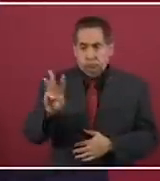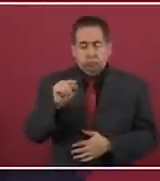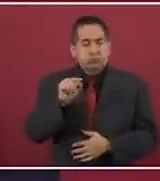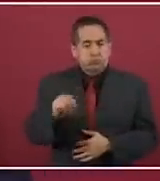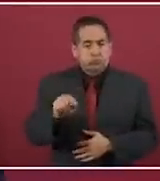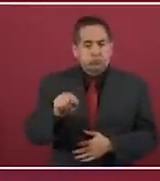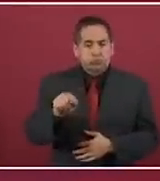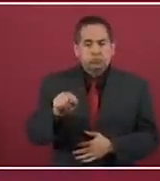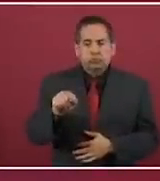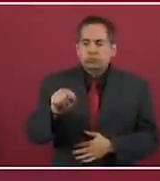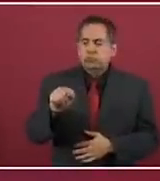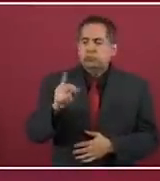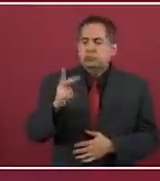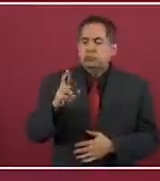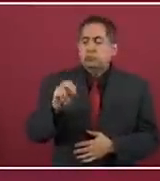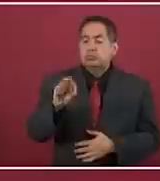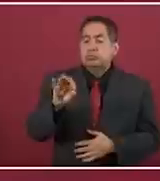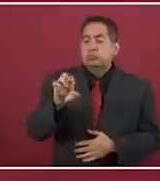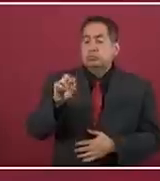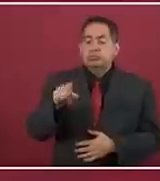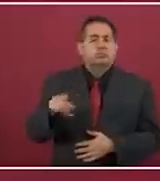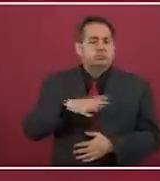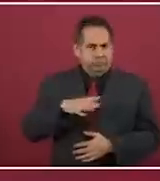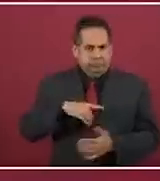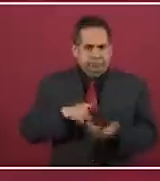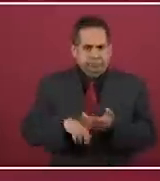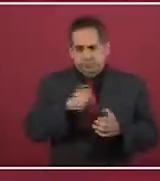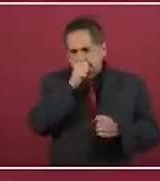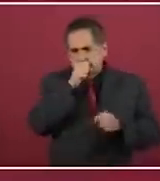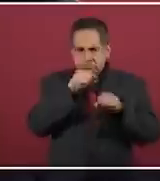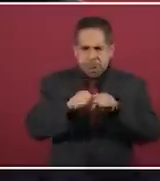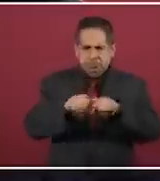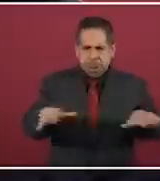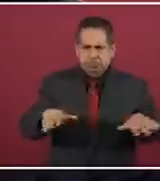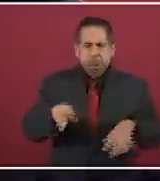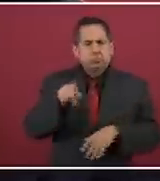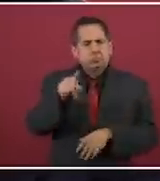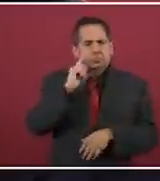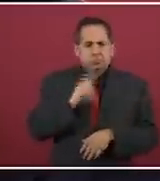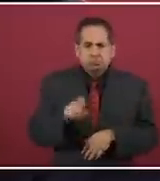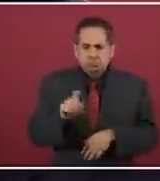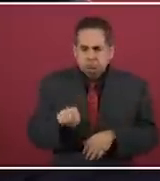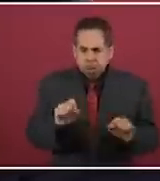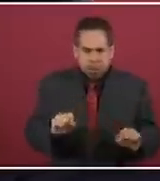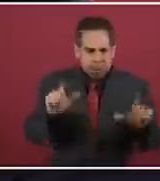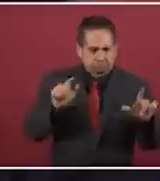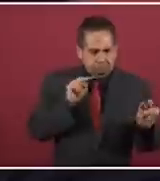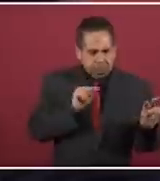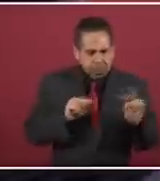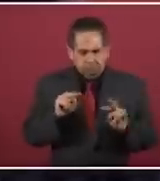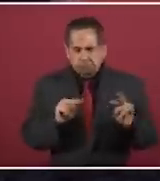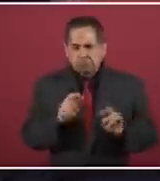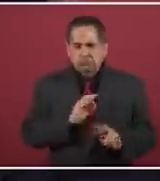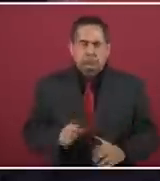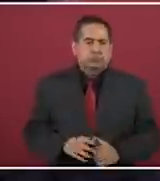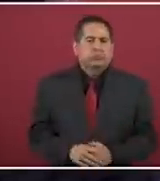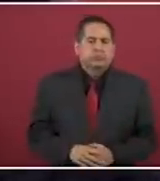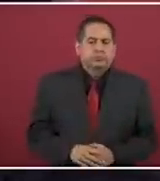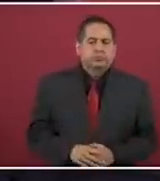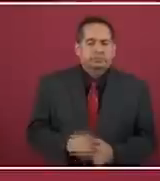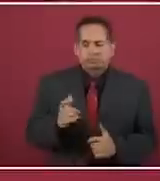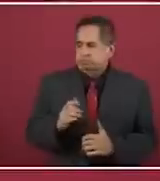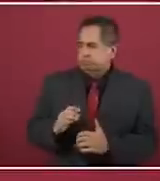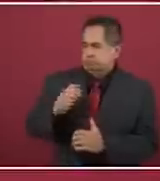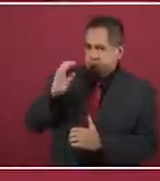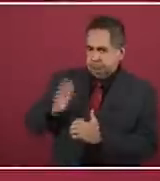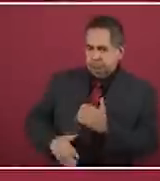la Procuraduría del Consumidor para que se pueda analizar mejor. Con esto